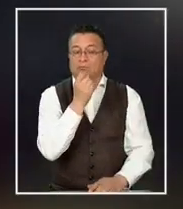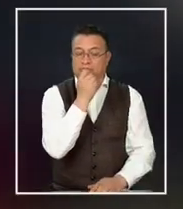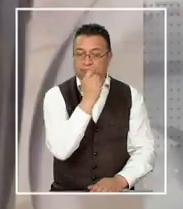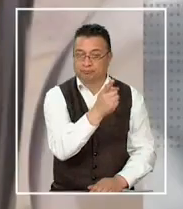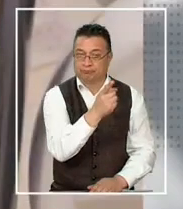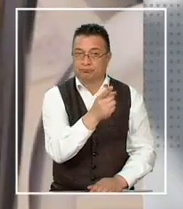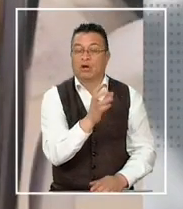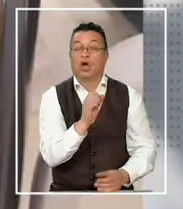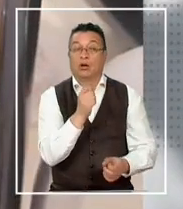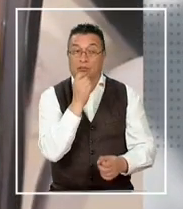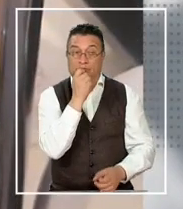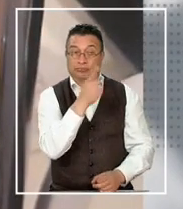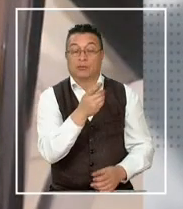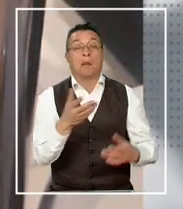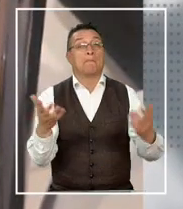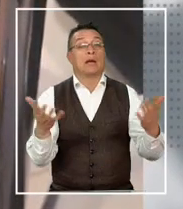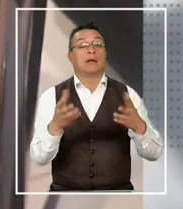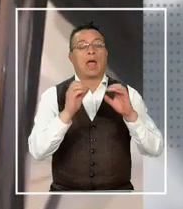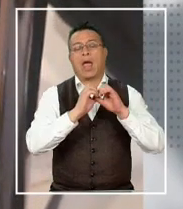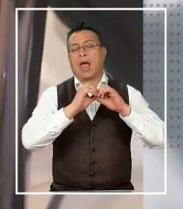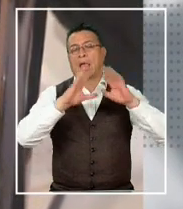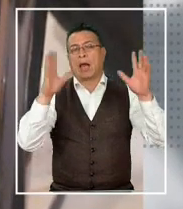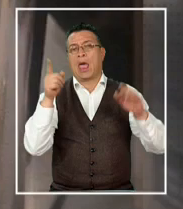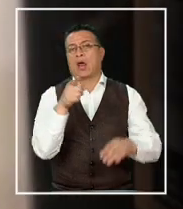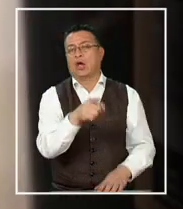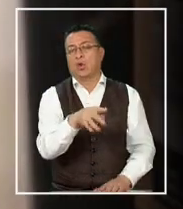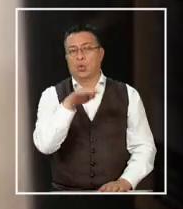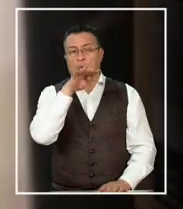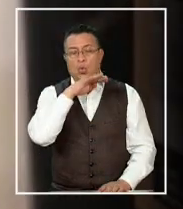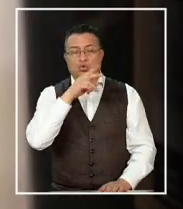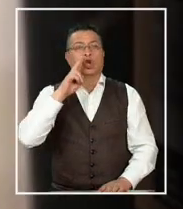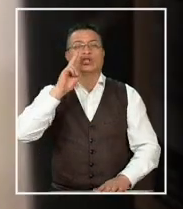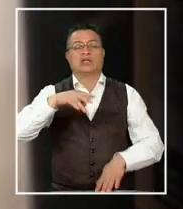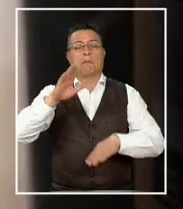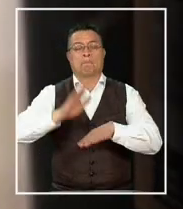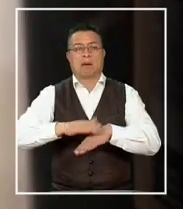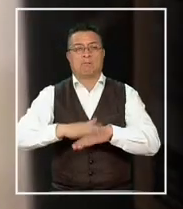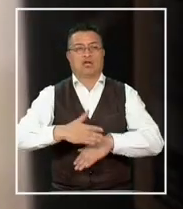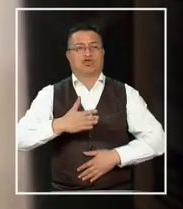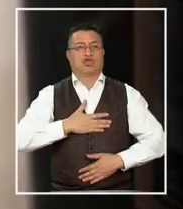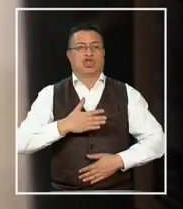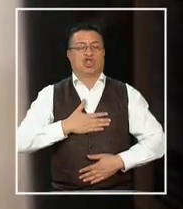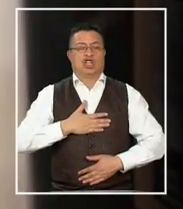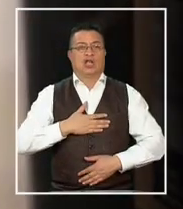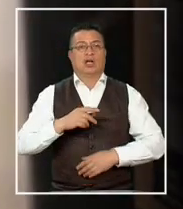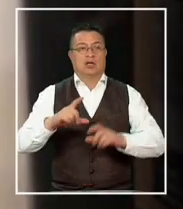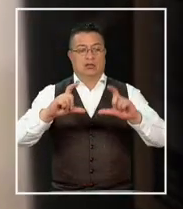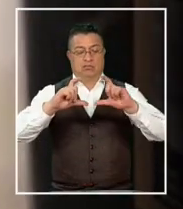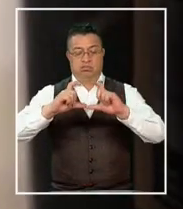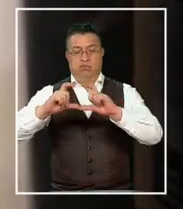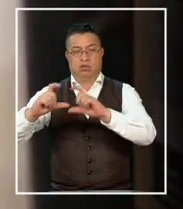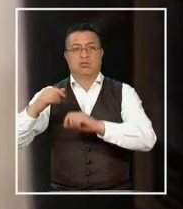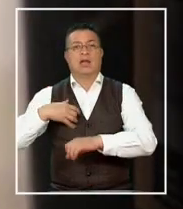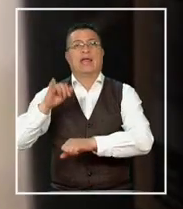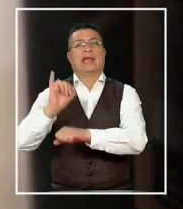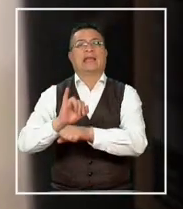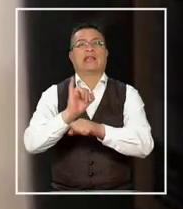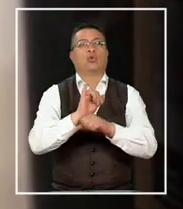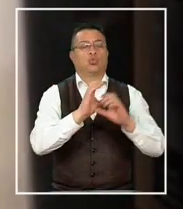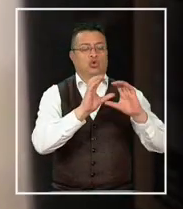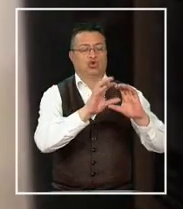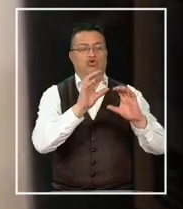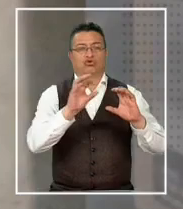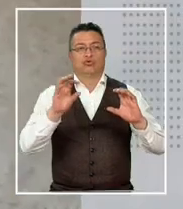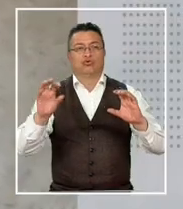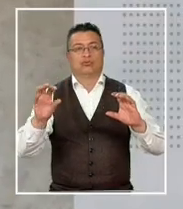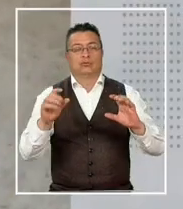querellas o denuncias para aclarar el uso, sin su consentimiento, de los escudos institucionales que